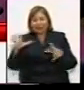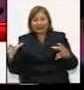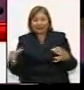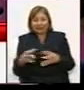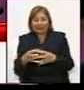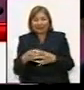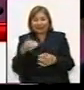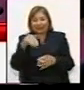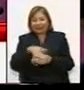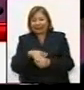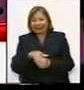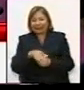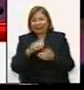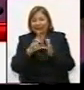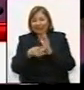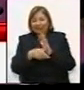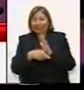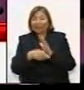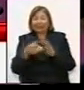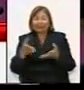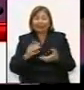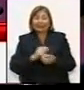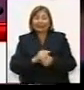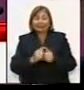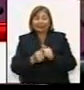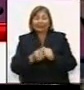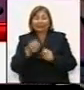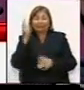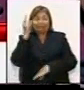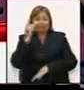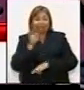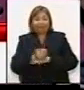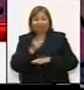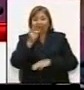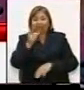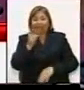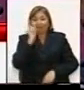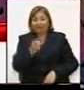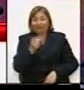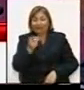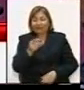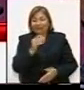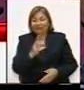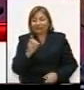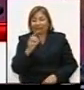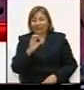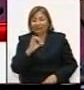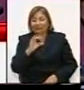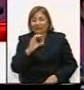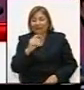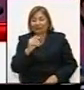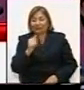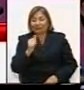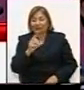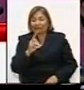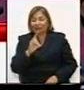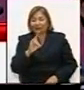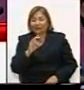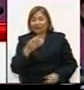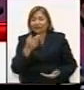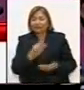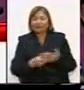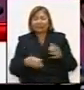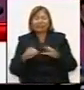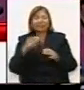ejecutivo que luego a la larga se puede convertir en una dictadura. En una dictadura. ¿Qué hacen en